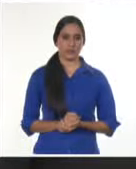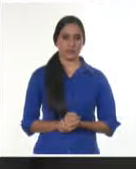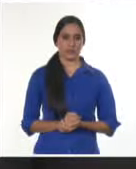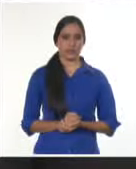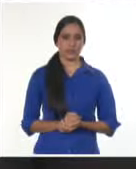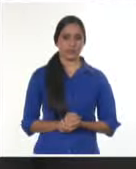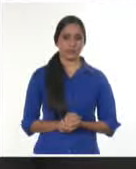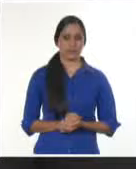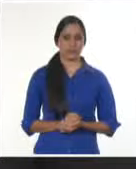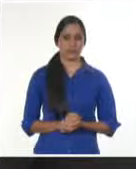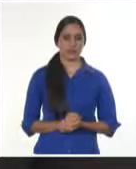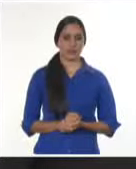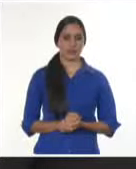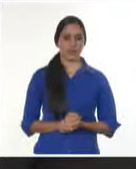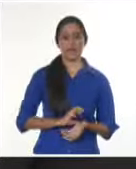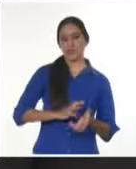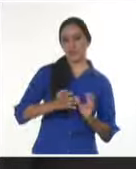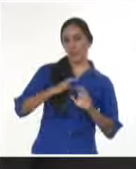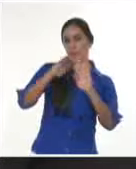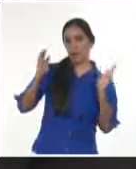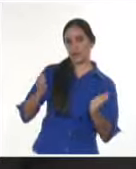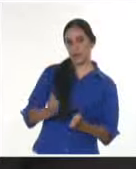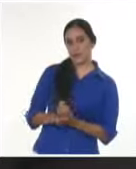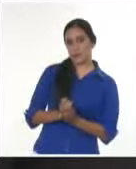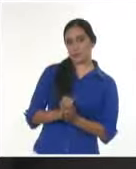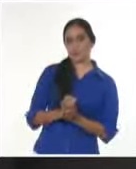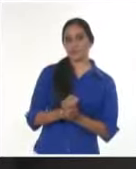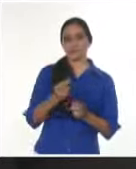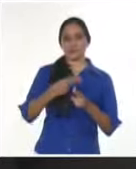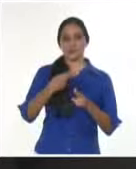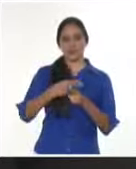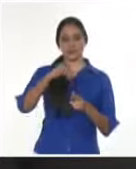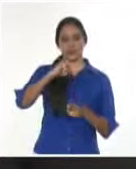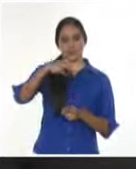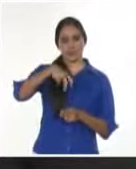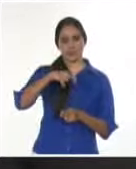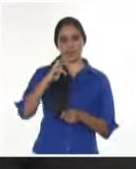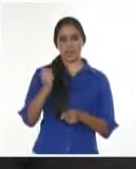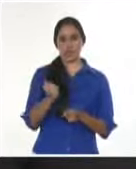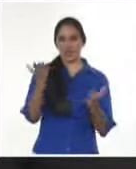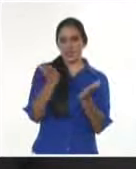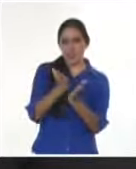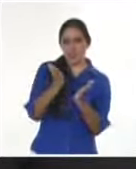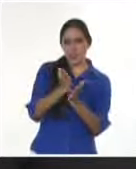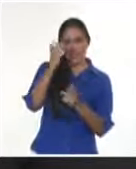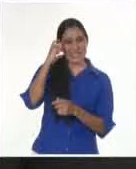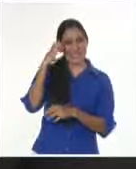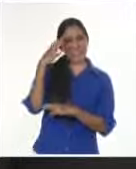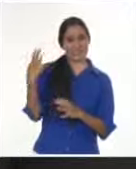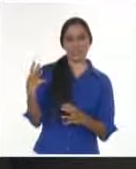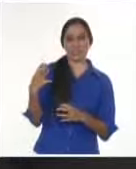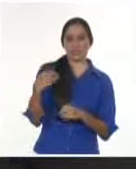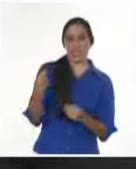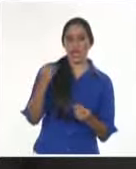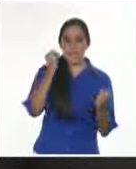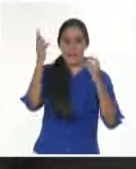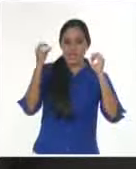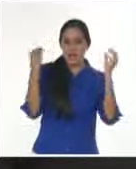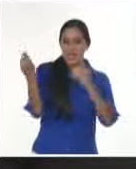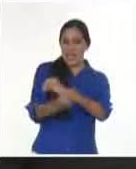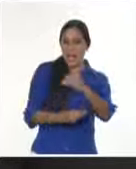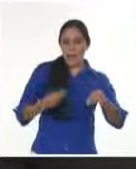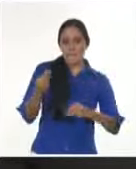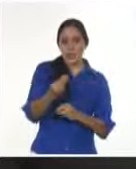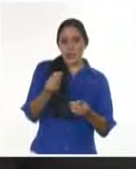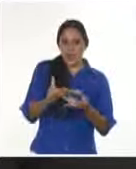De forma general, la ingeniería geológica es la que estudia las geociencias, los cambios de la tierra, las transformaciones desde sus inicios